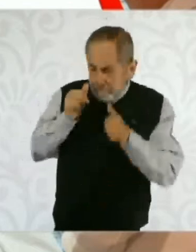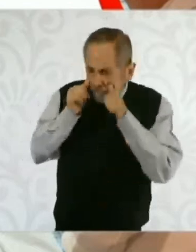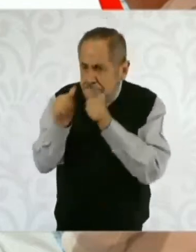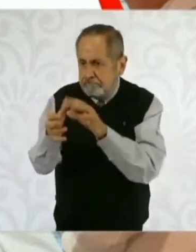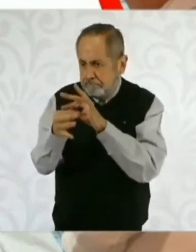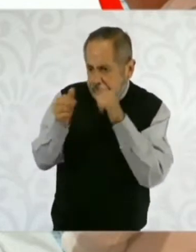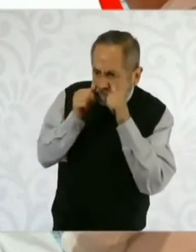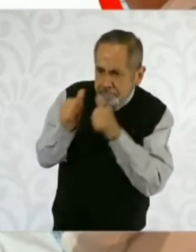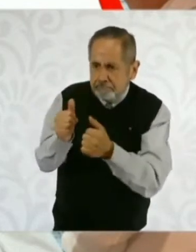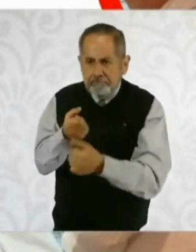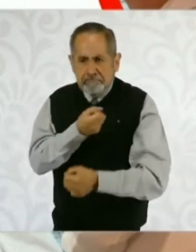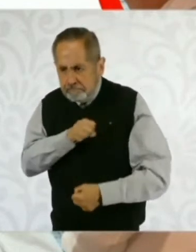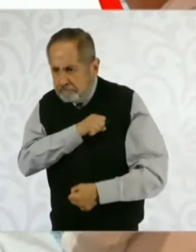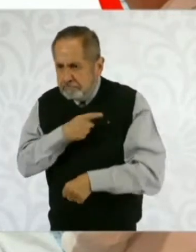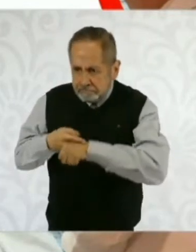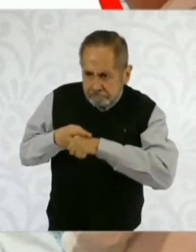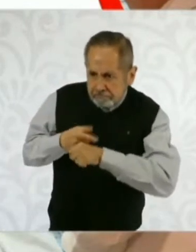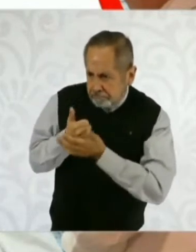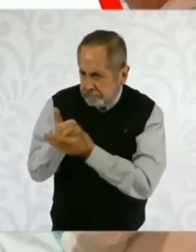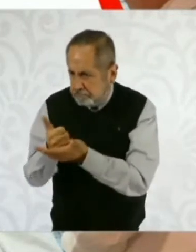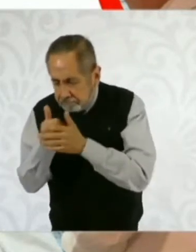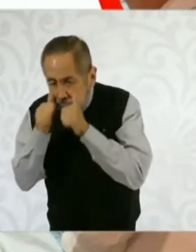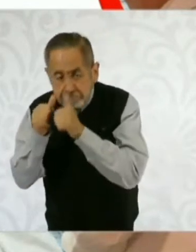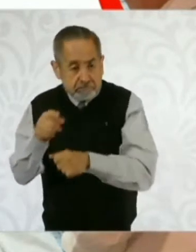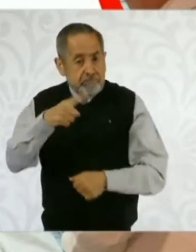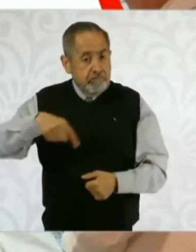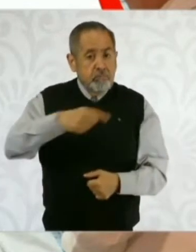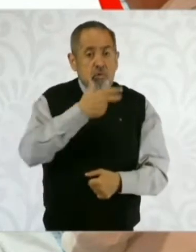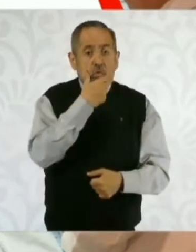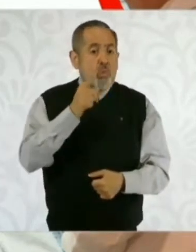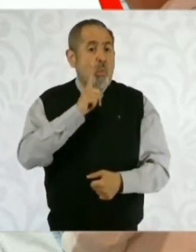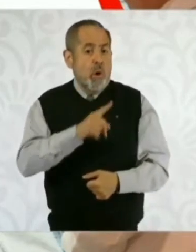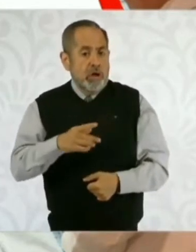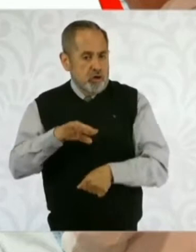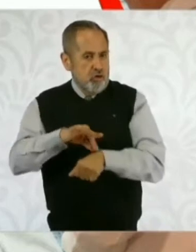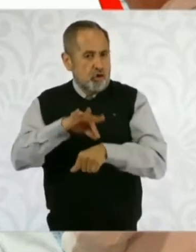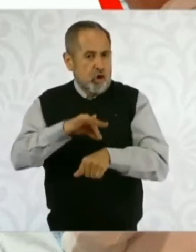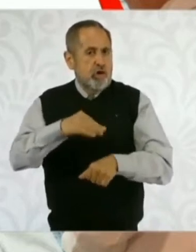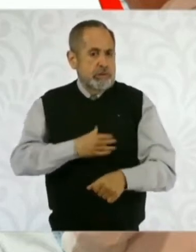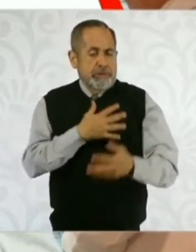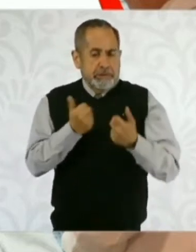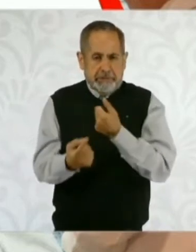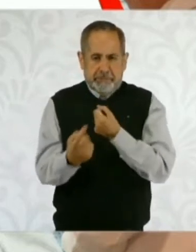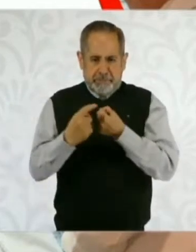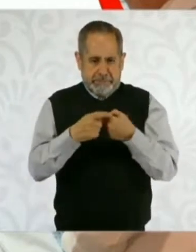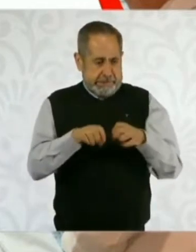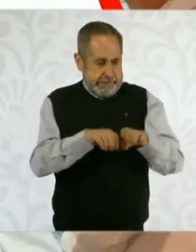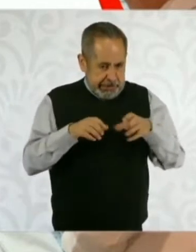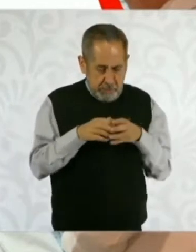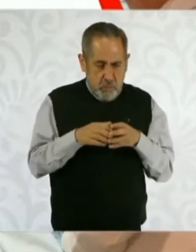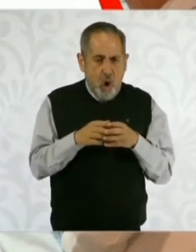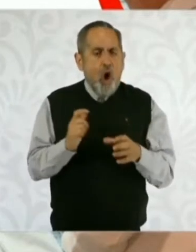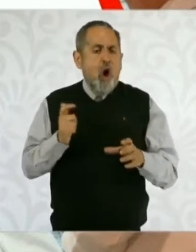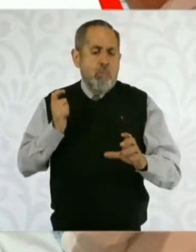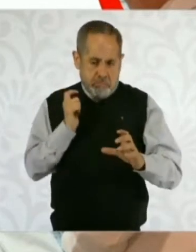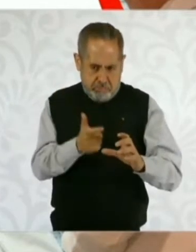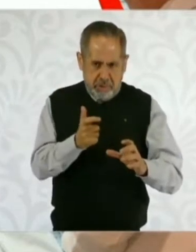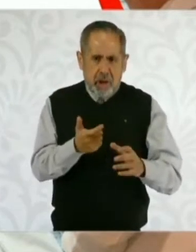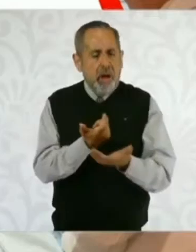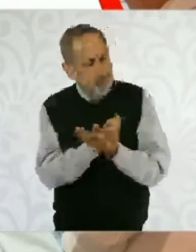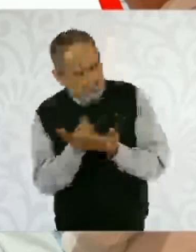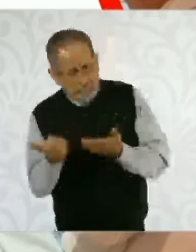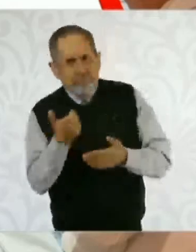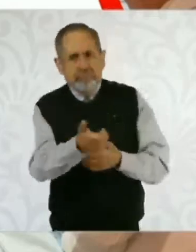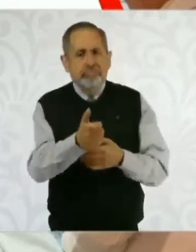dedicadas a la salud. Las médicas y médicos del bienestar que se sumen a este equipo recibirán una remuneración